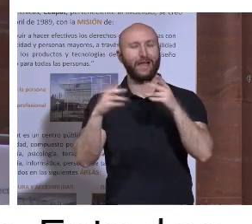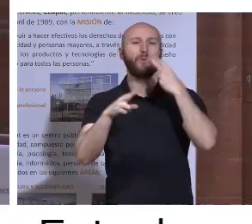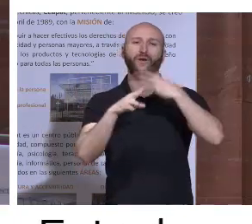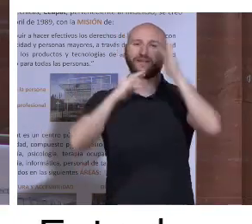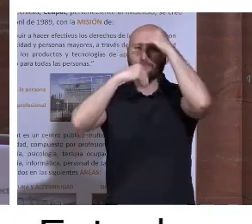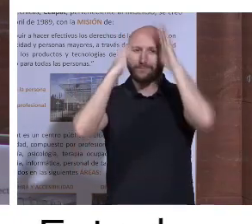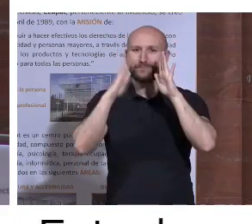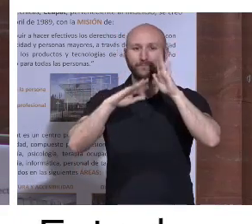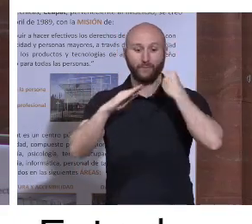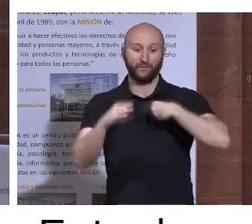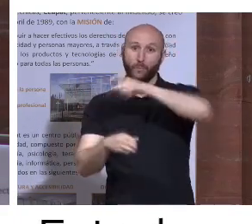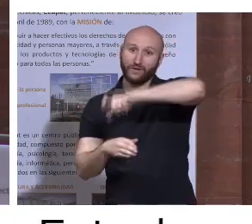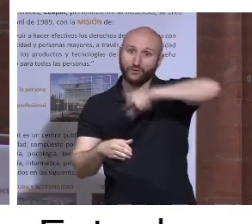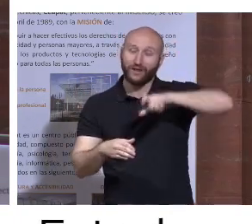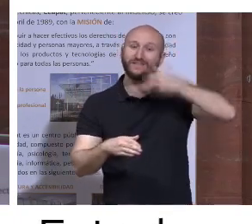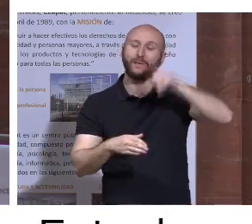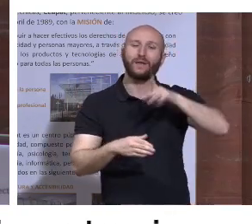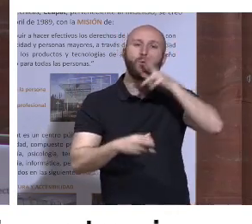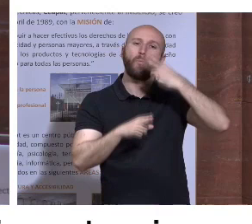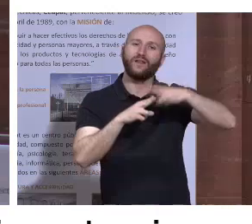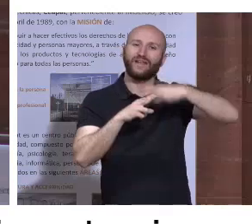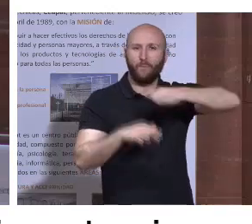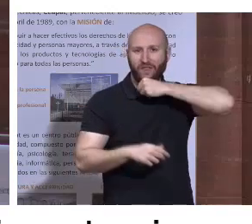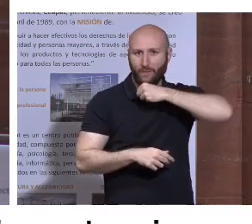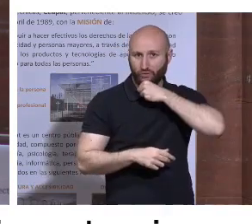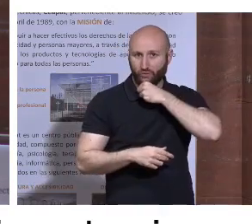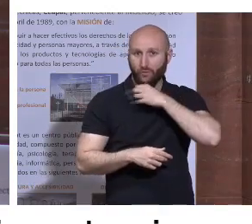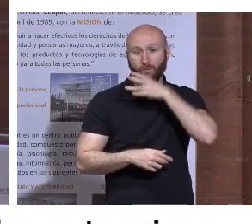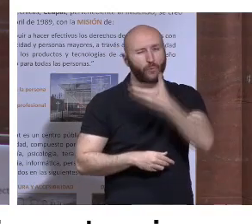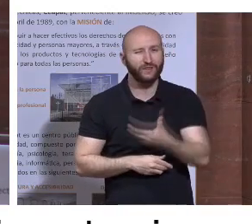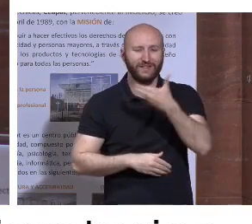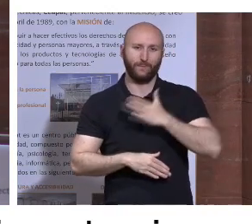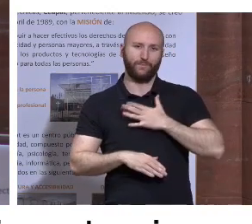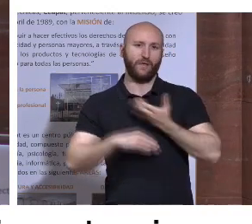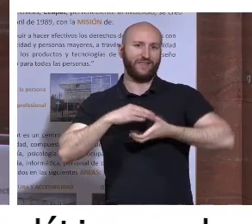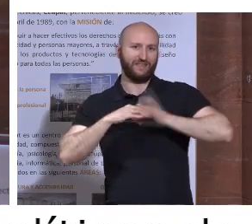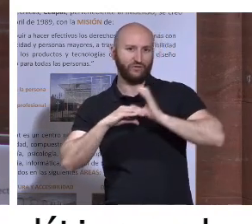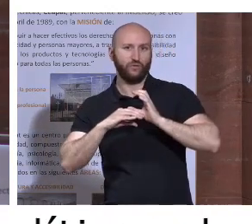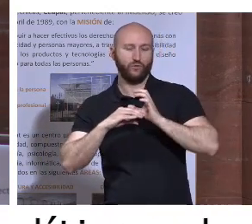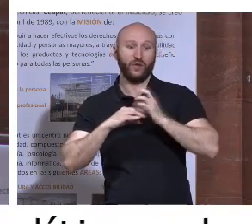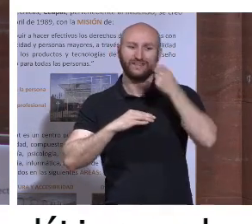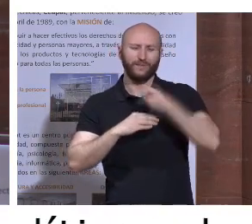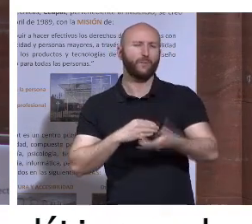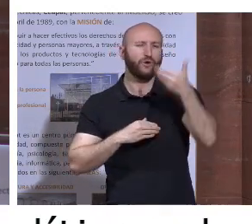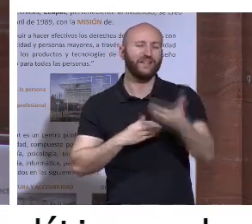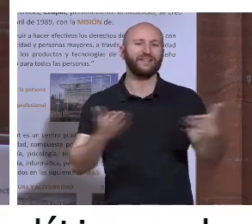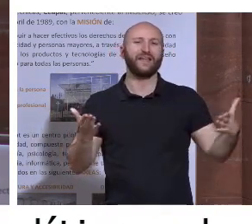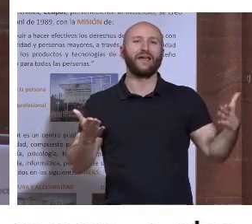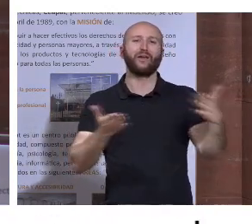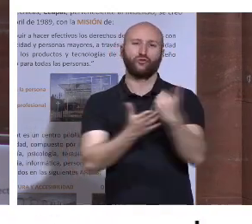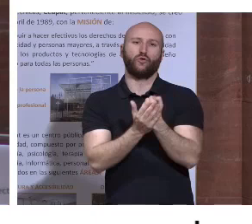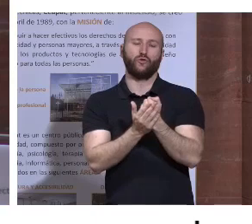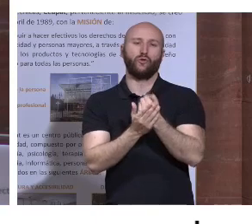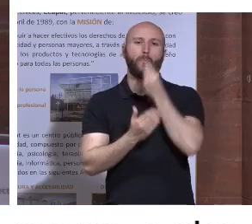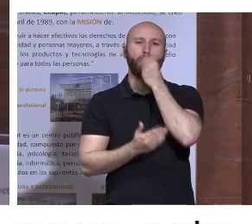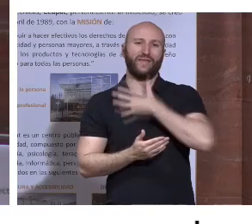a unas personas y políticas de envejecimiento. Qué importante para este centro, qué importante para toda la dimensión de bienestar